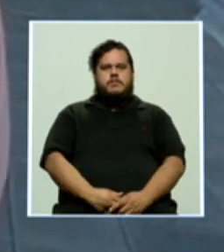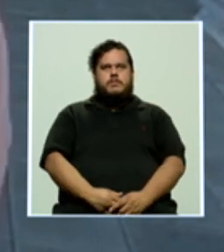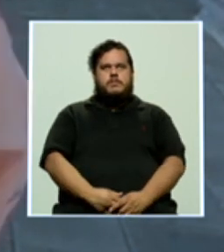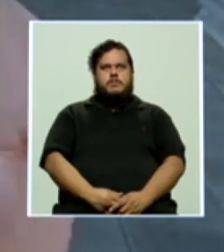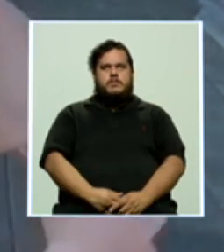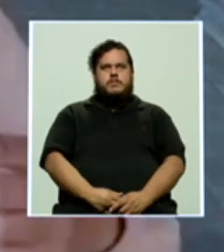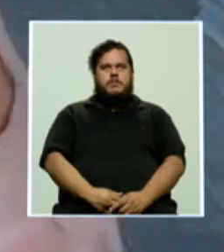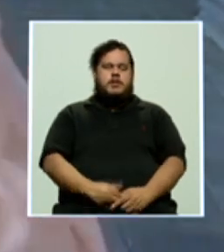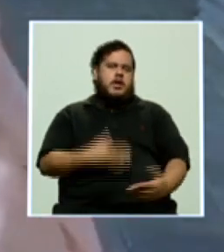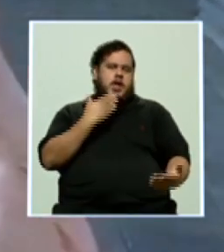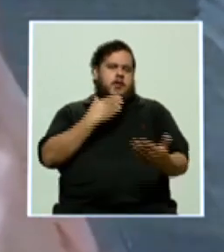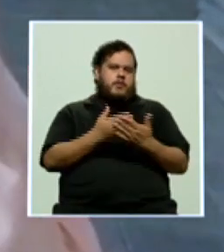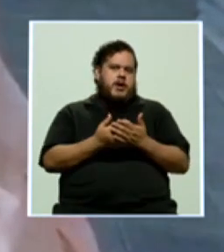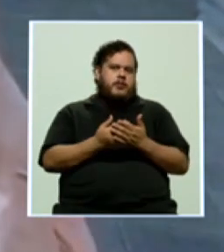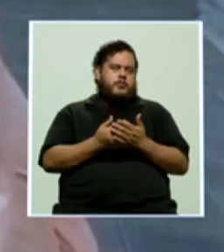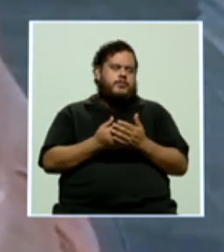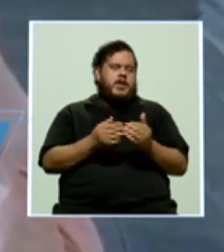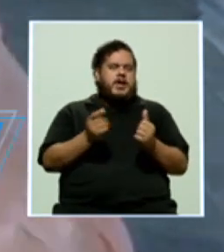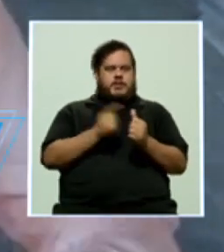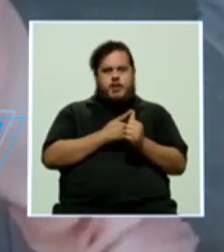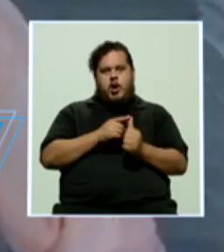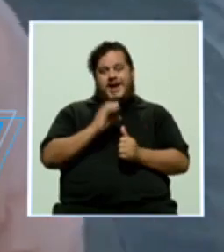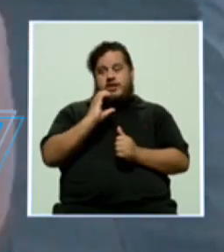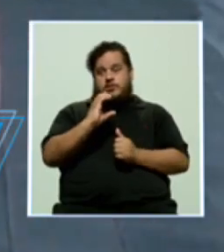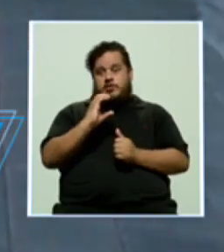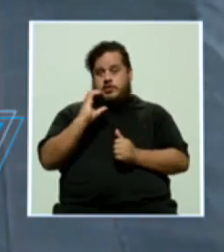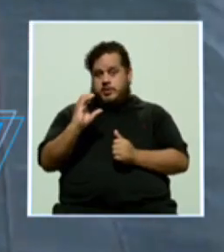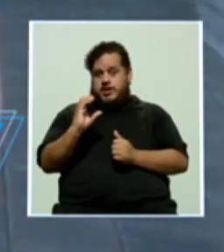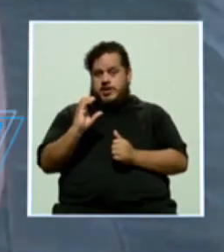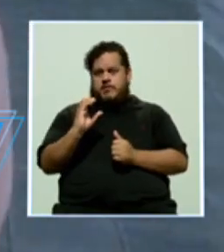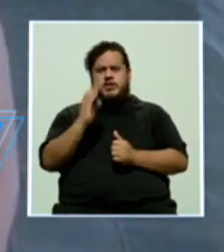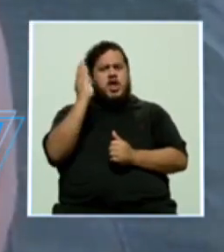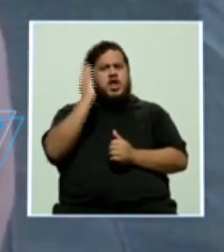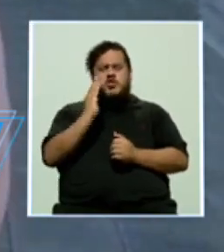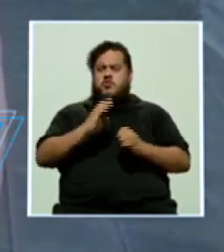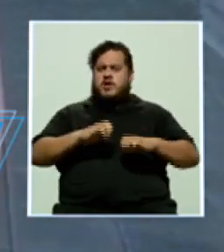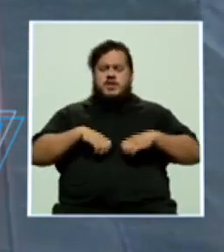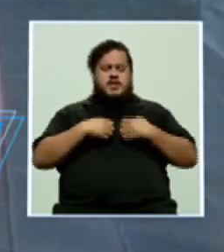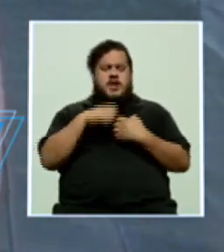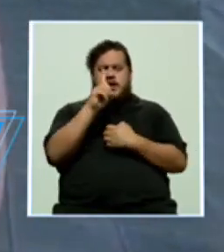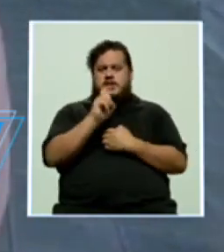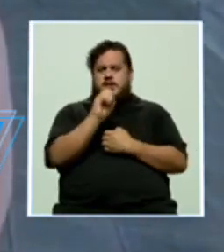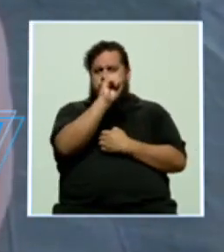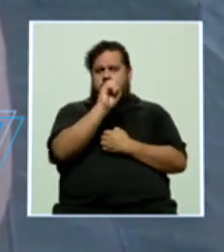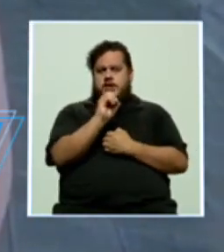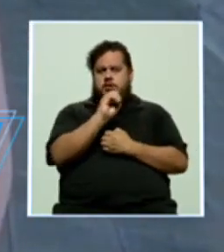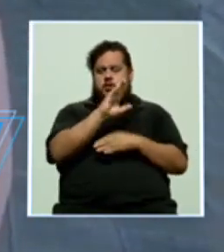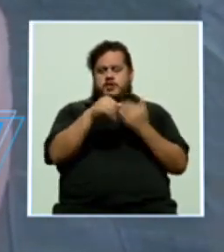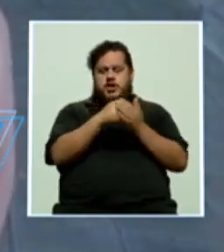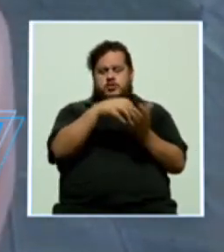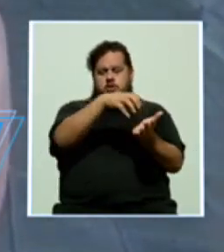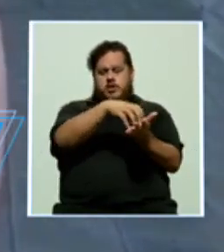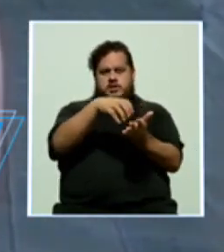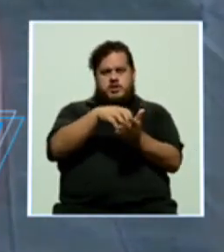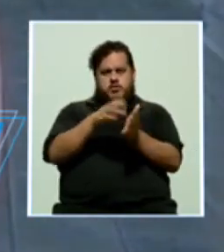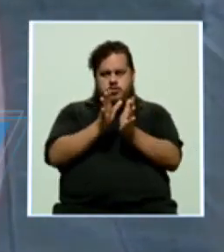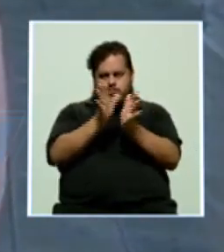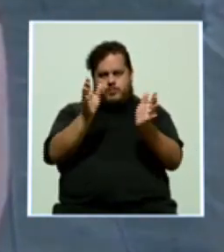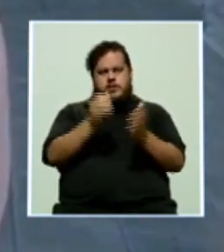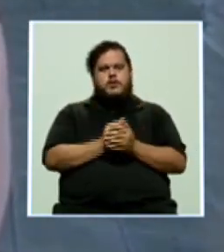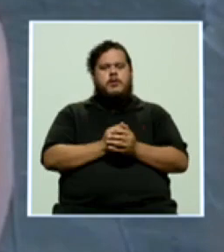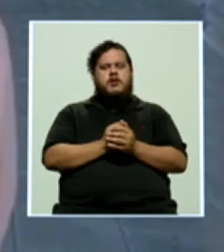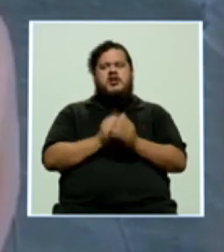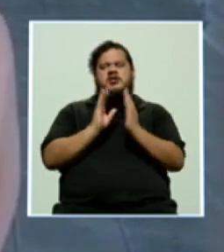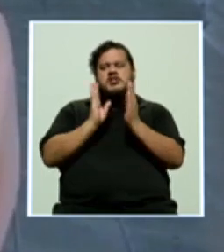No, las convenciones colectivas nunca existieron en el 100% del sector público. Las que quedan son